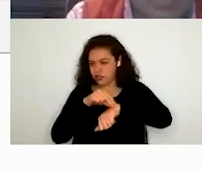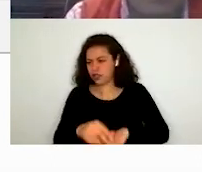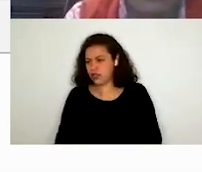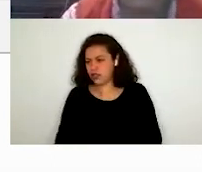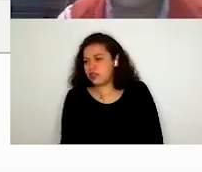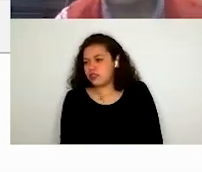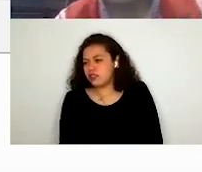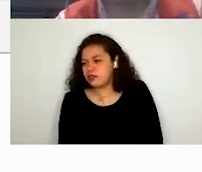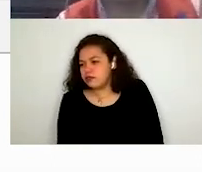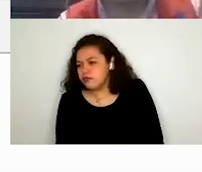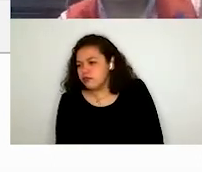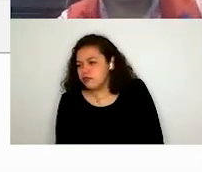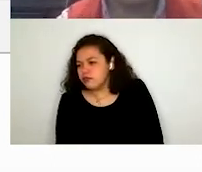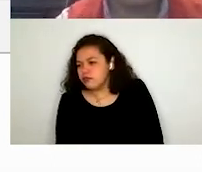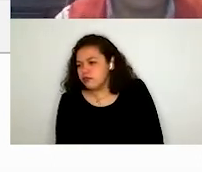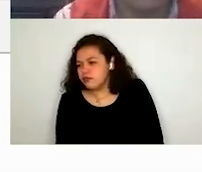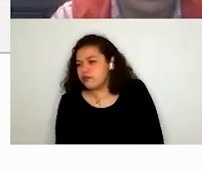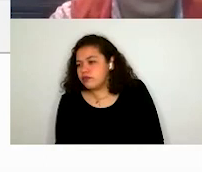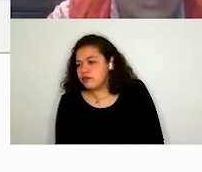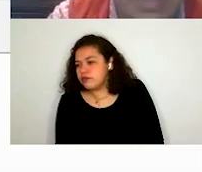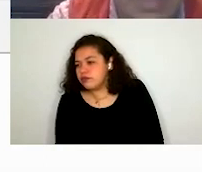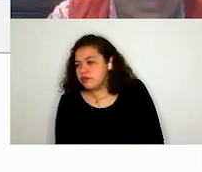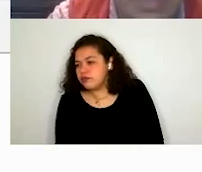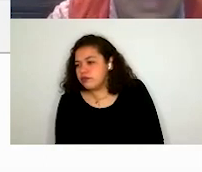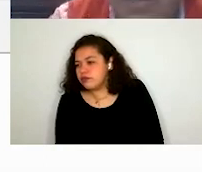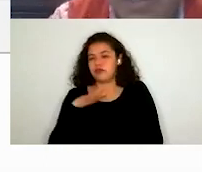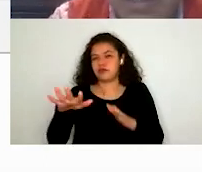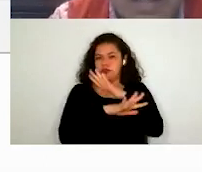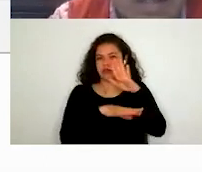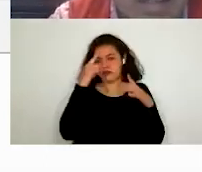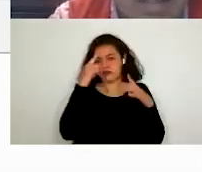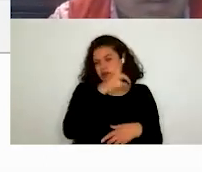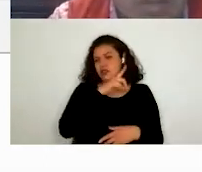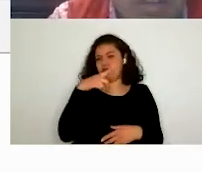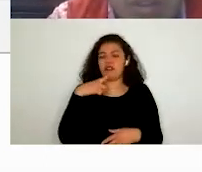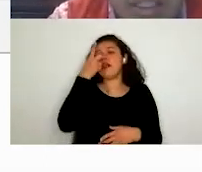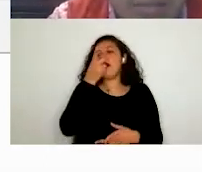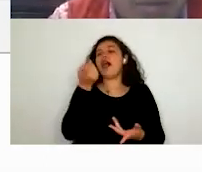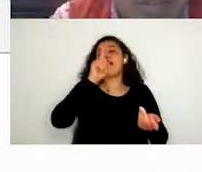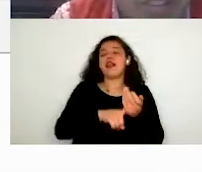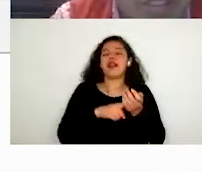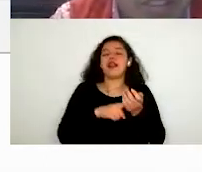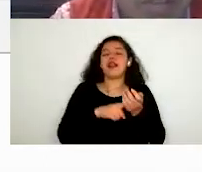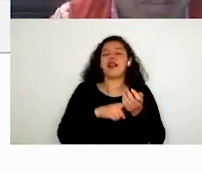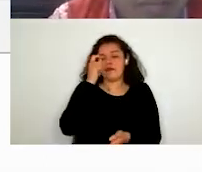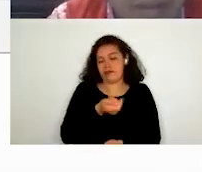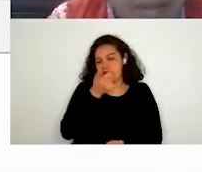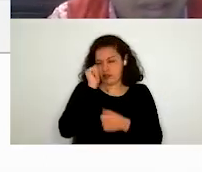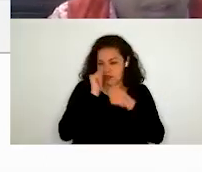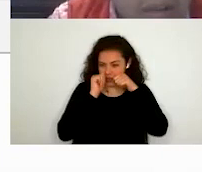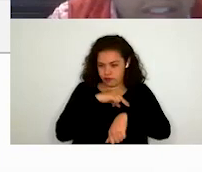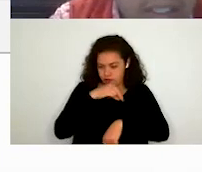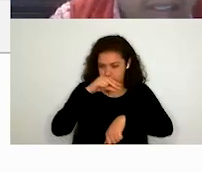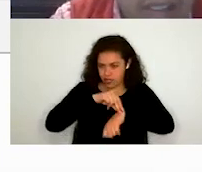Aquí nuevamente los términos de referencia nos dicen qué debe de contener nuestro botiquín de primeros auxilios. Y